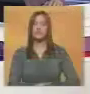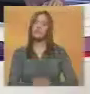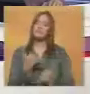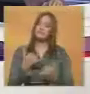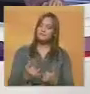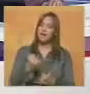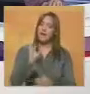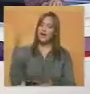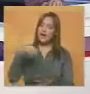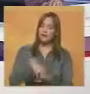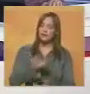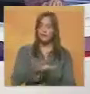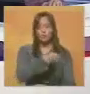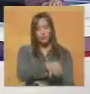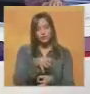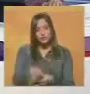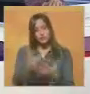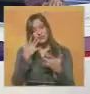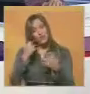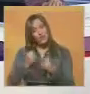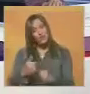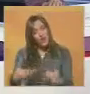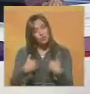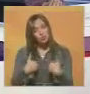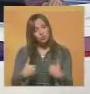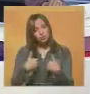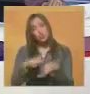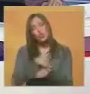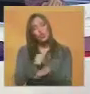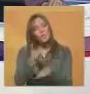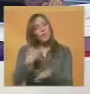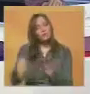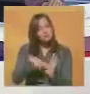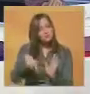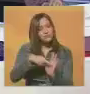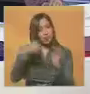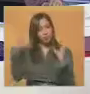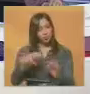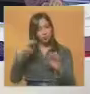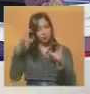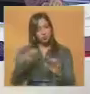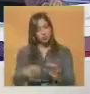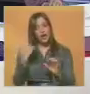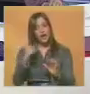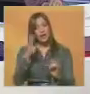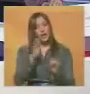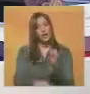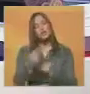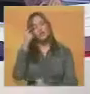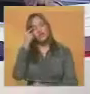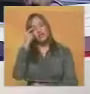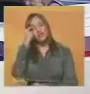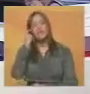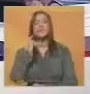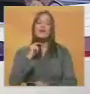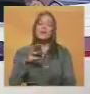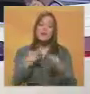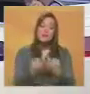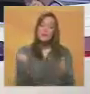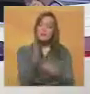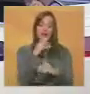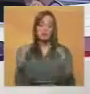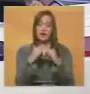amigos en el estado aragua cinco municipios se han visto fuertemente afectados debidos a las constantes precipitaciones que se han generado en los últimos días varias familias están